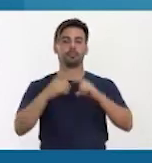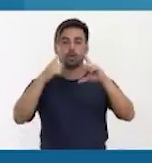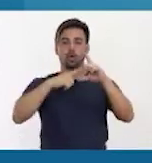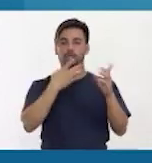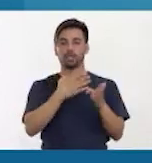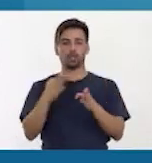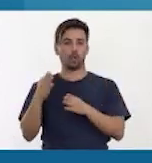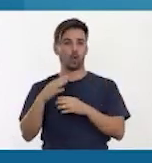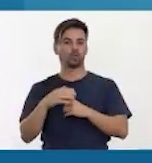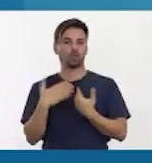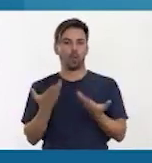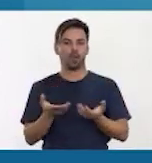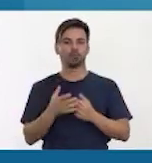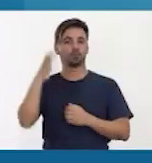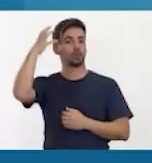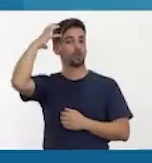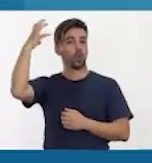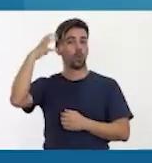Machado.